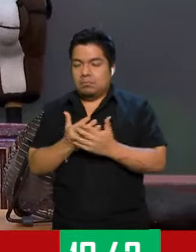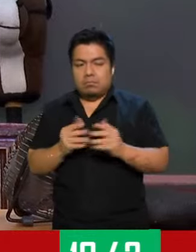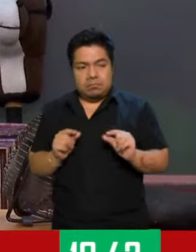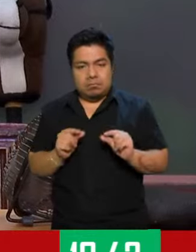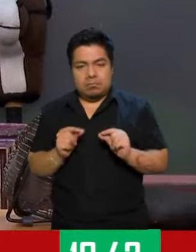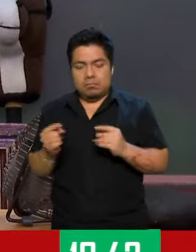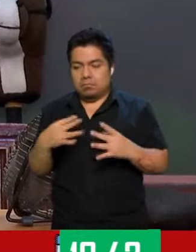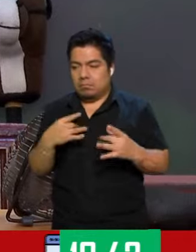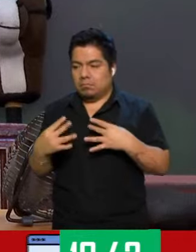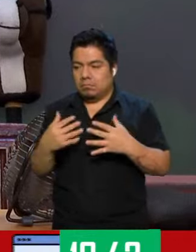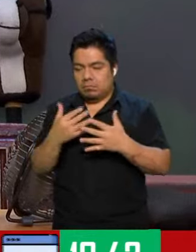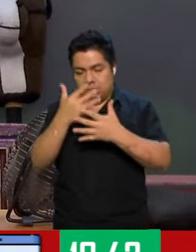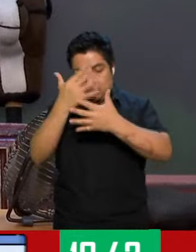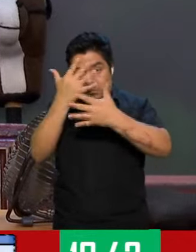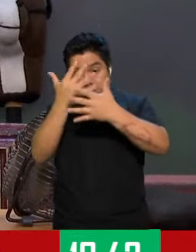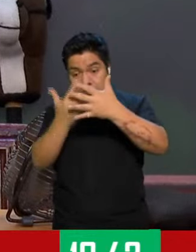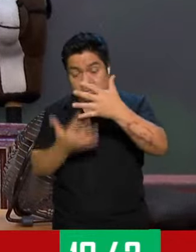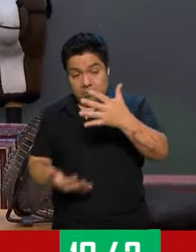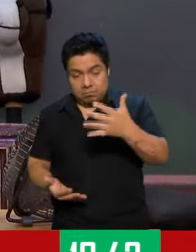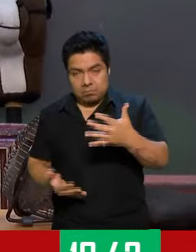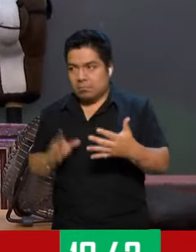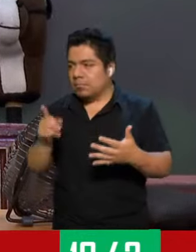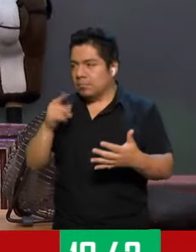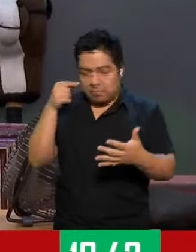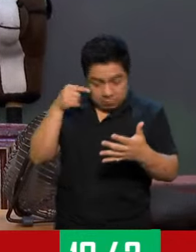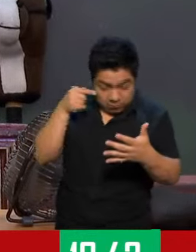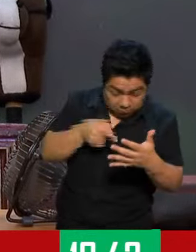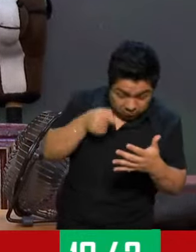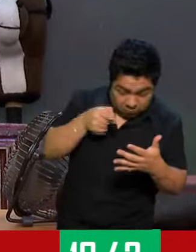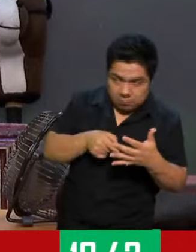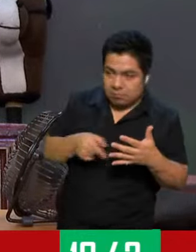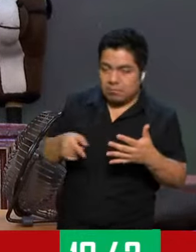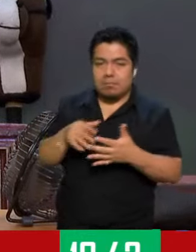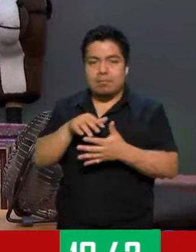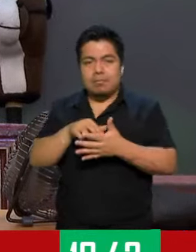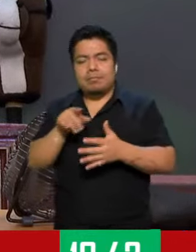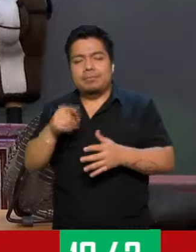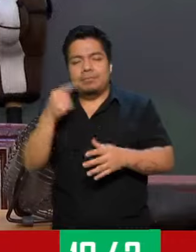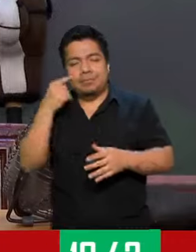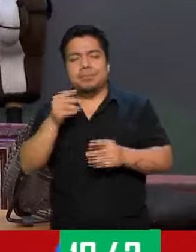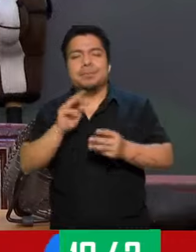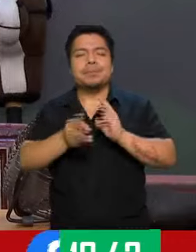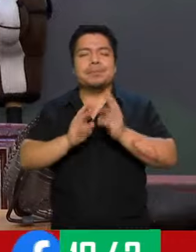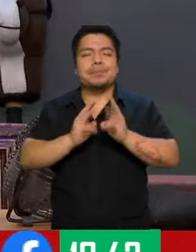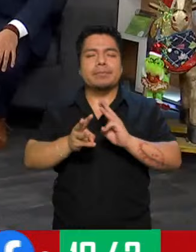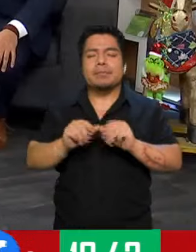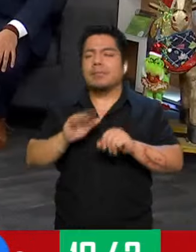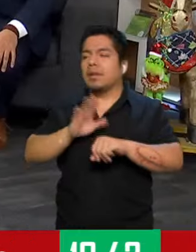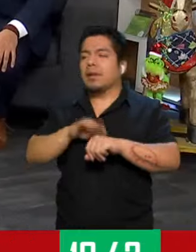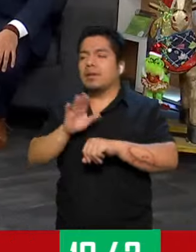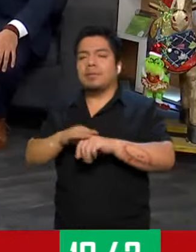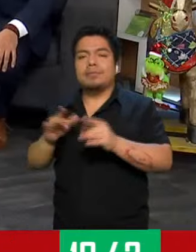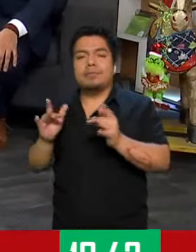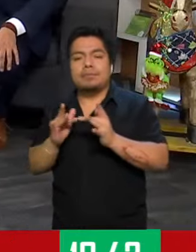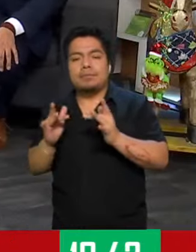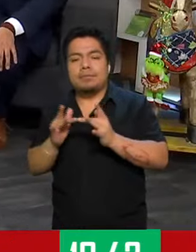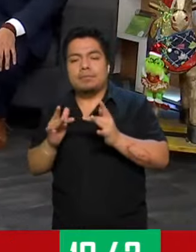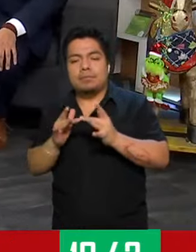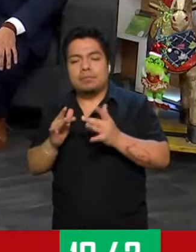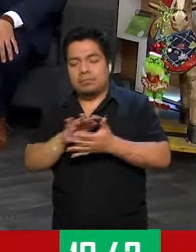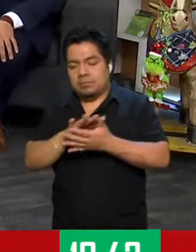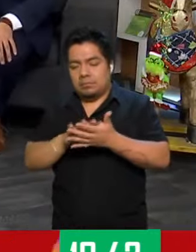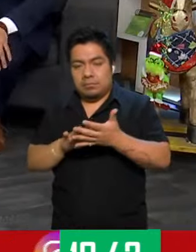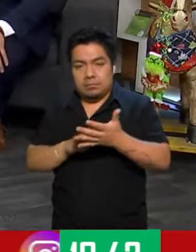Espérate, ya me mandaron un chorro. No se me clave, señora, ya no se me clave mucho. Ya se obtuvo. Además del WhatsApp, ¿sí? ¿A dónde más podemos acudir? Mira, ahí sale